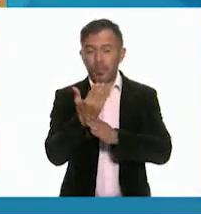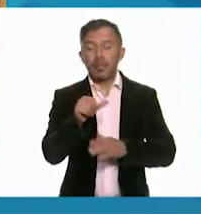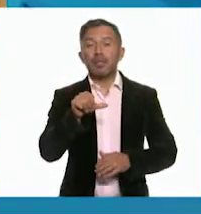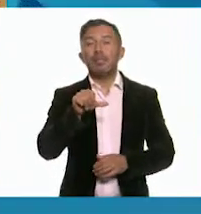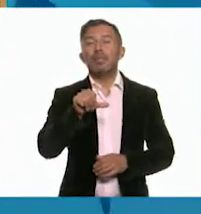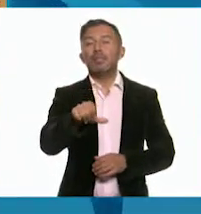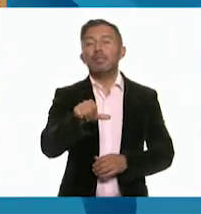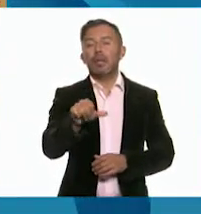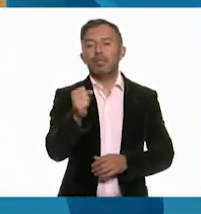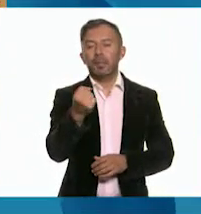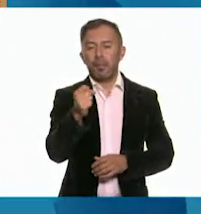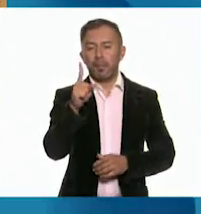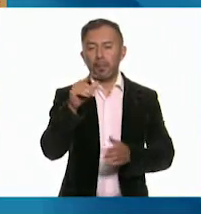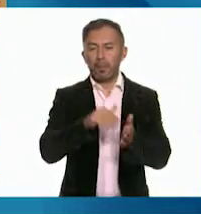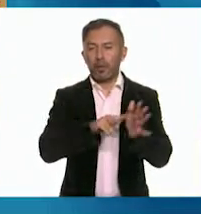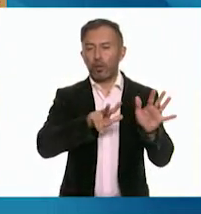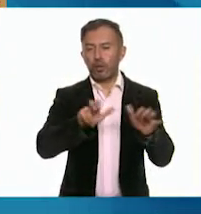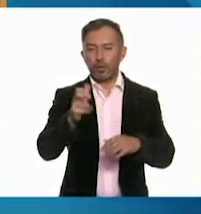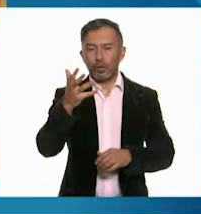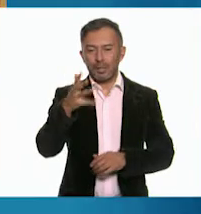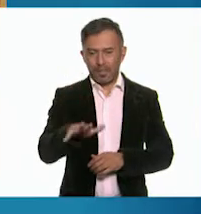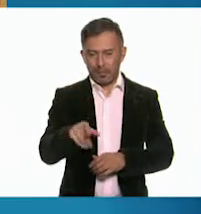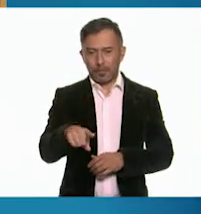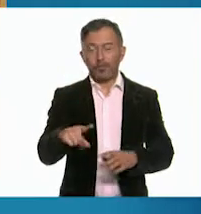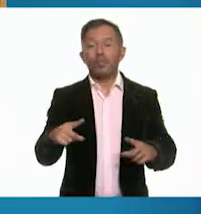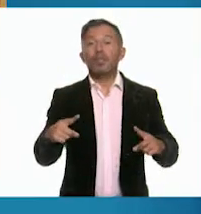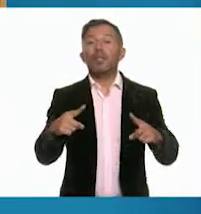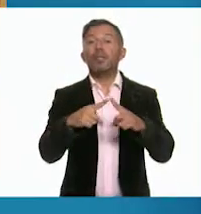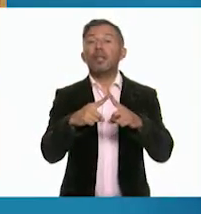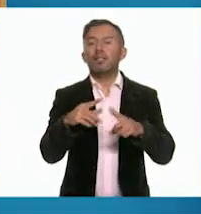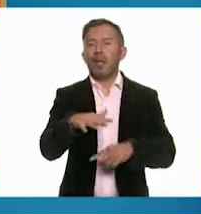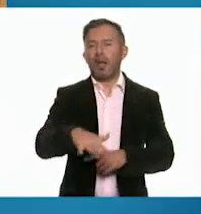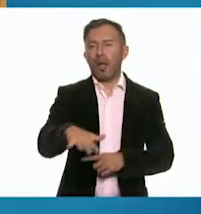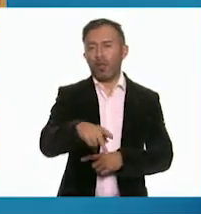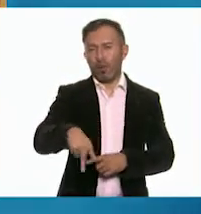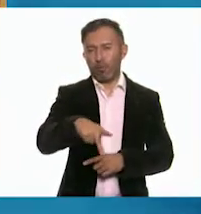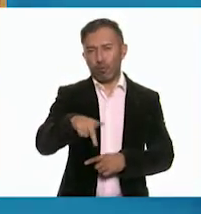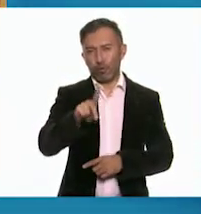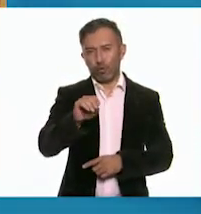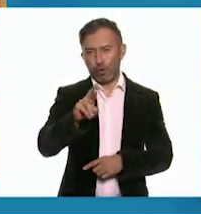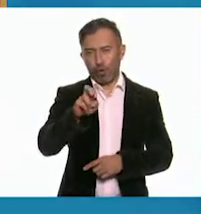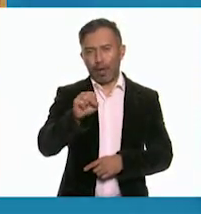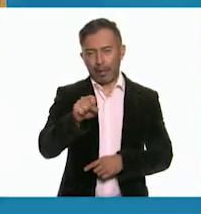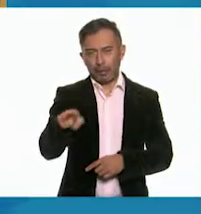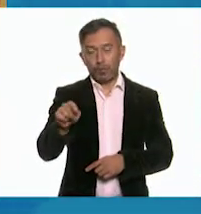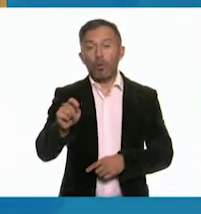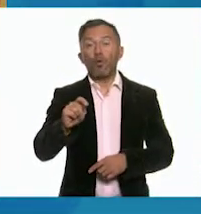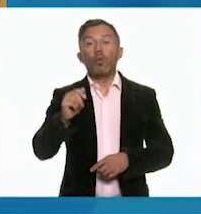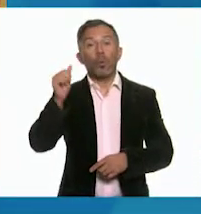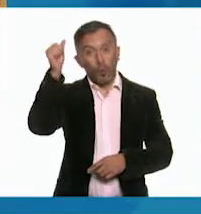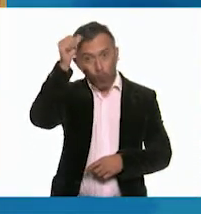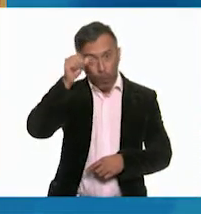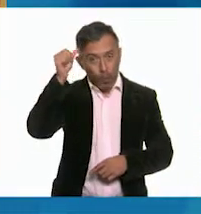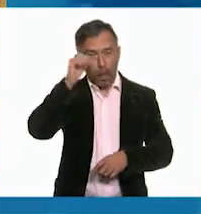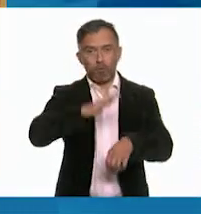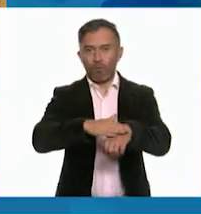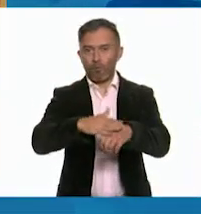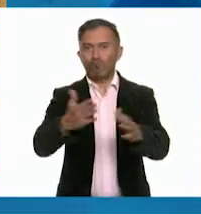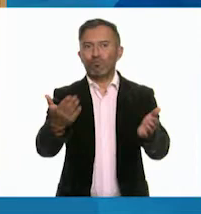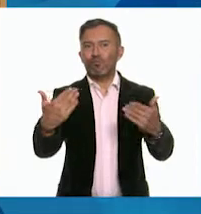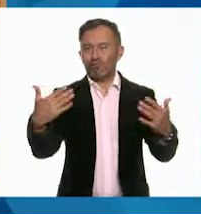de 1810, en el atrio de la iglesia del pueblo de Dolores, el cura Miguel Hidalgo convocó al pueblo a levantarse en